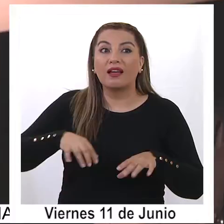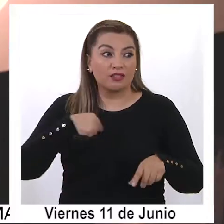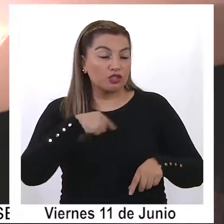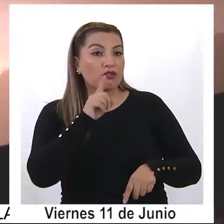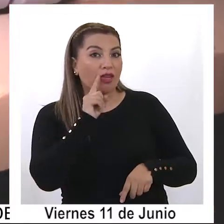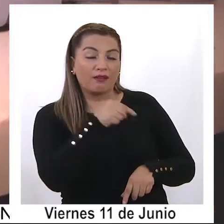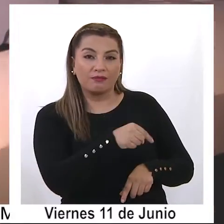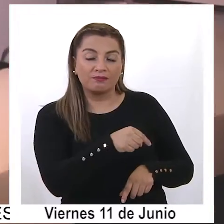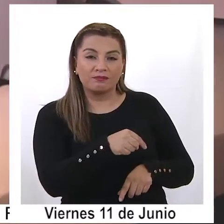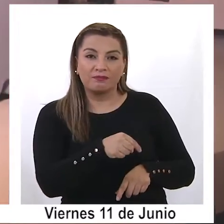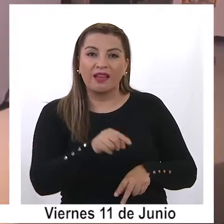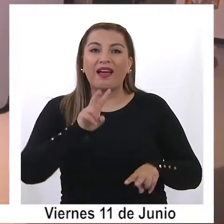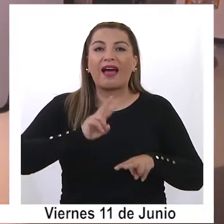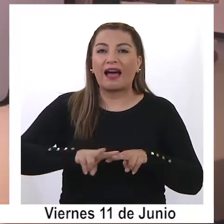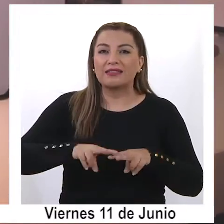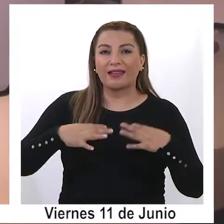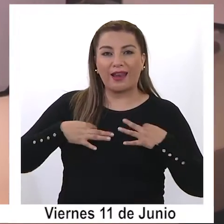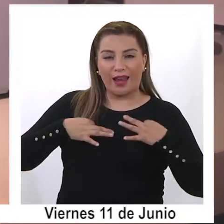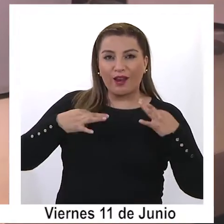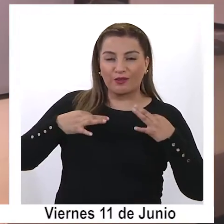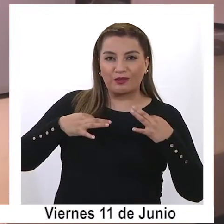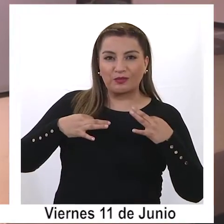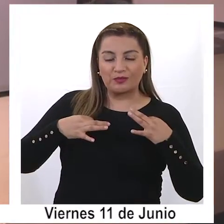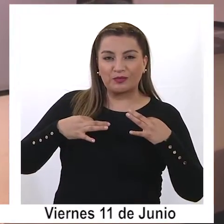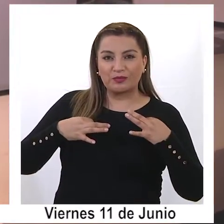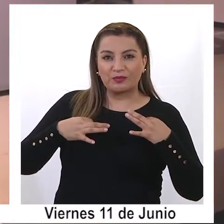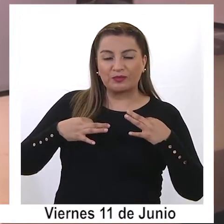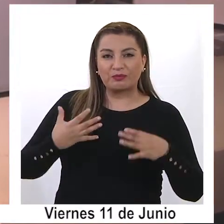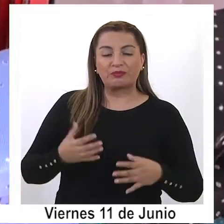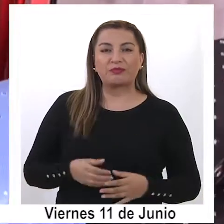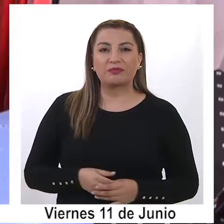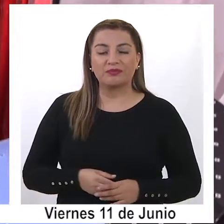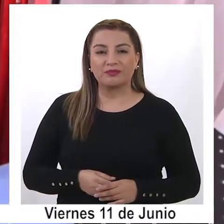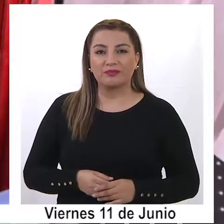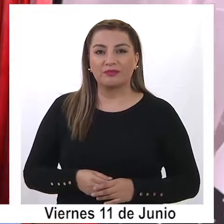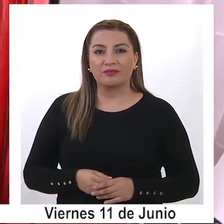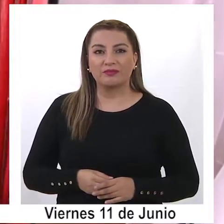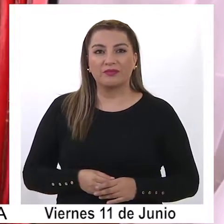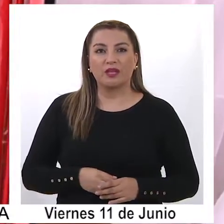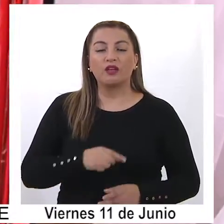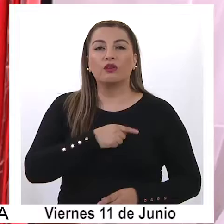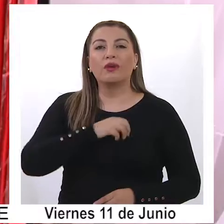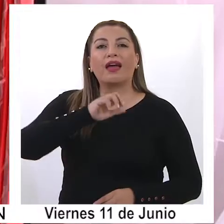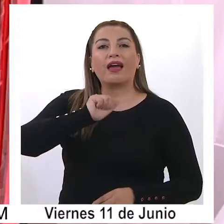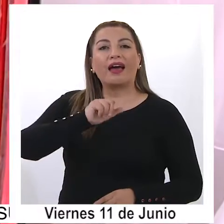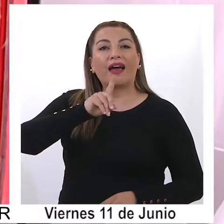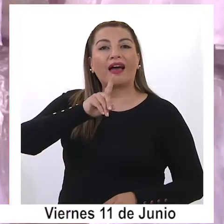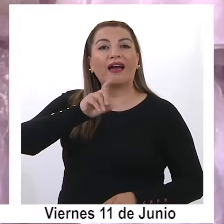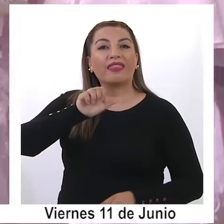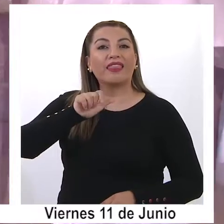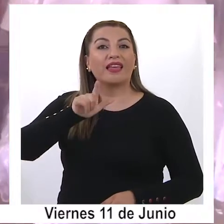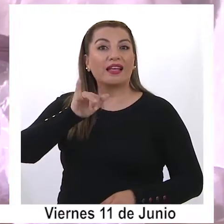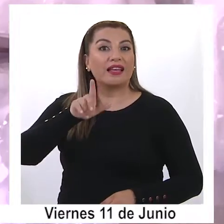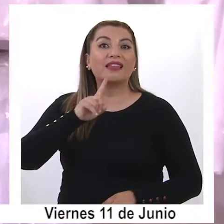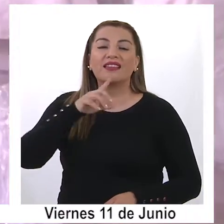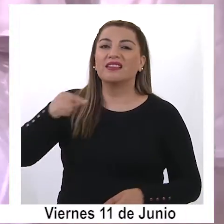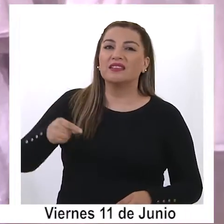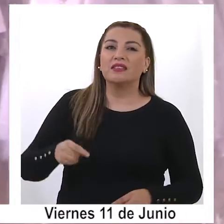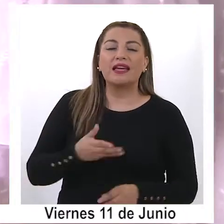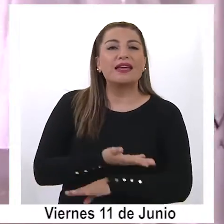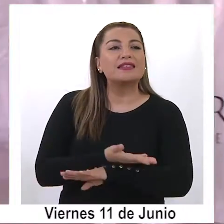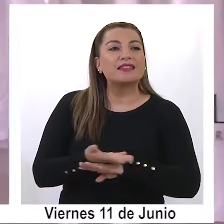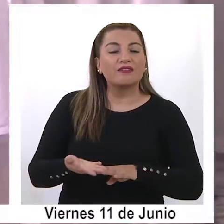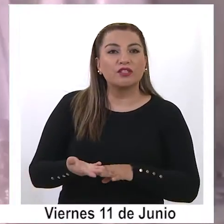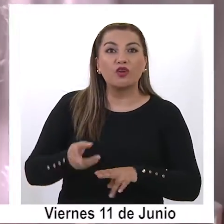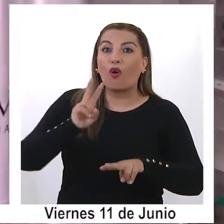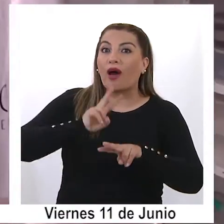tengo, confeccionar la ropa, y que es ideal. Boutique Adelita espera próximamente ofrecer el